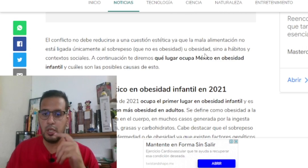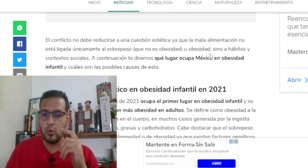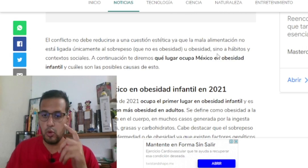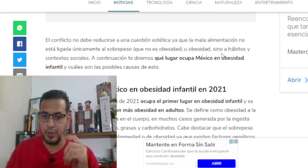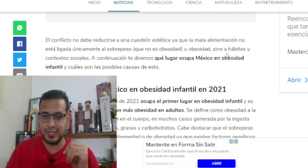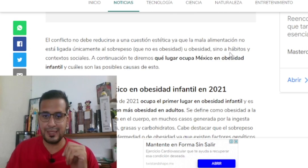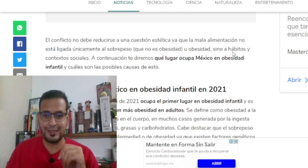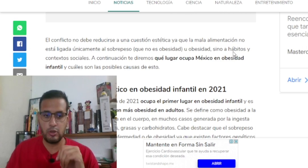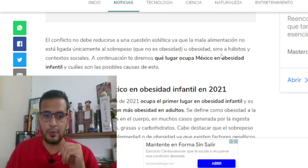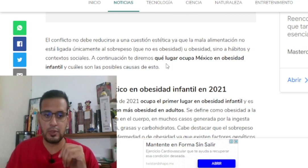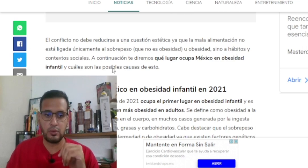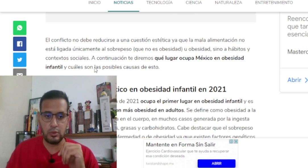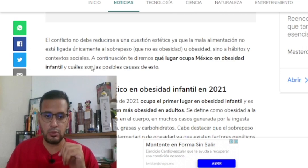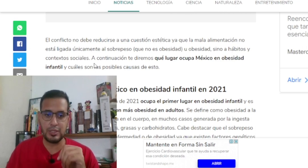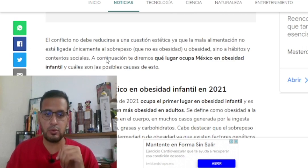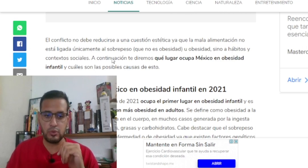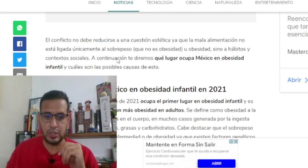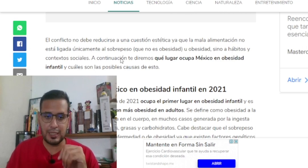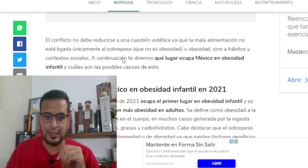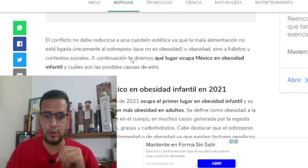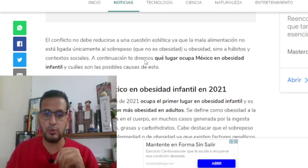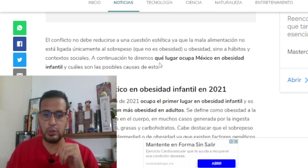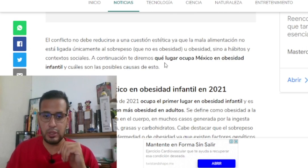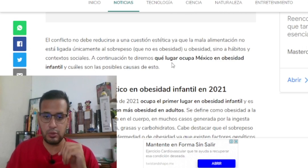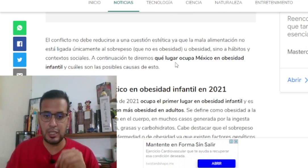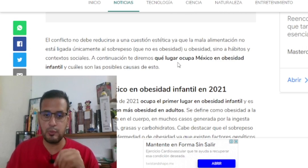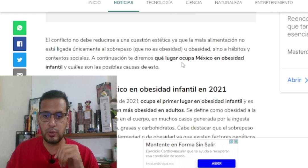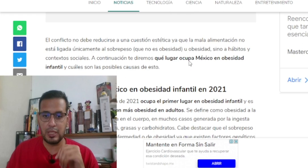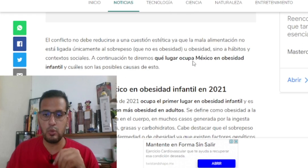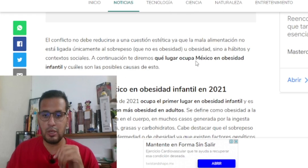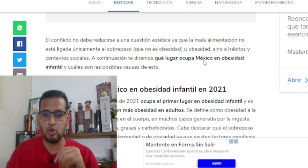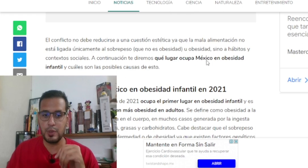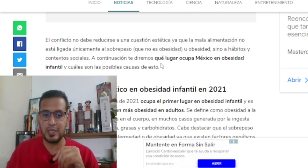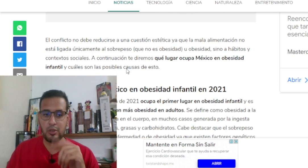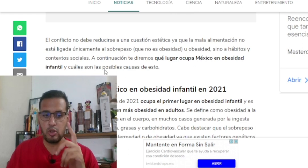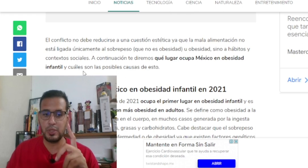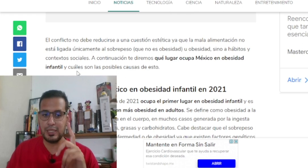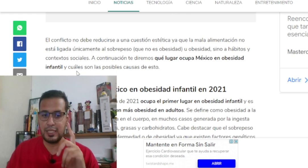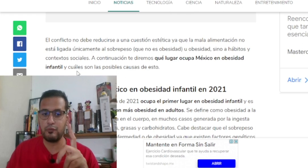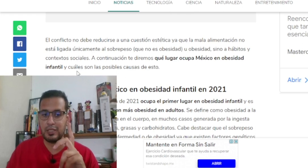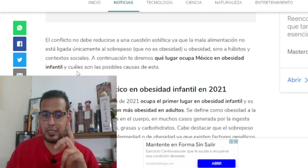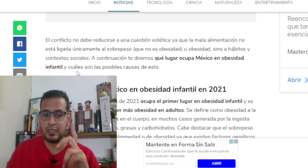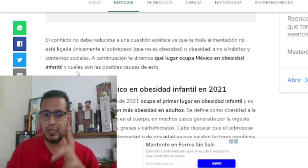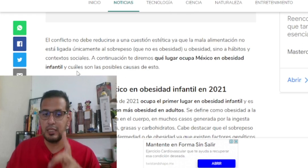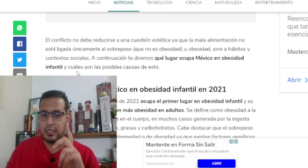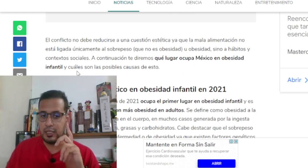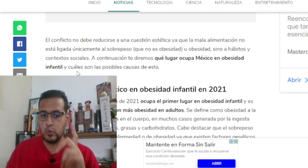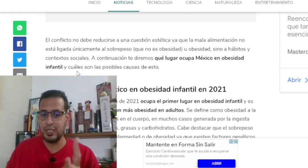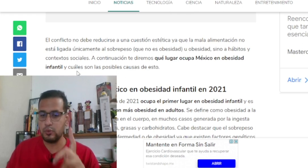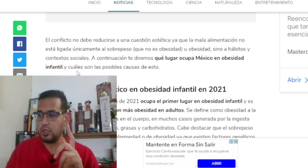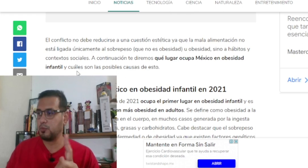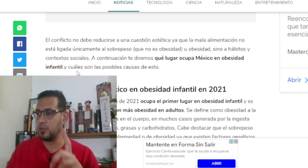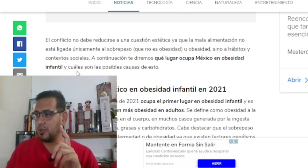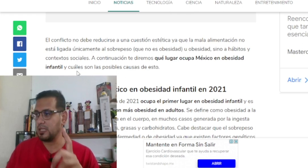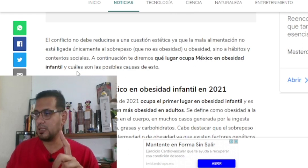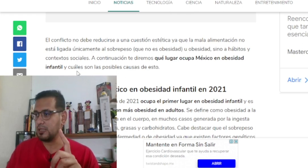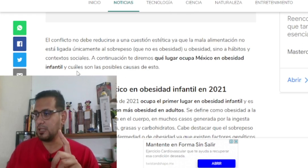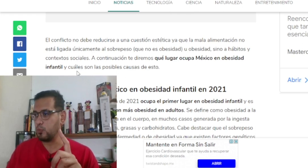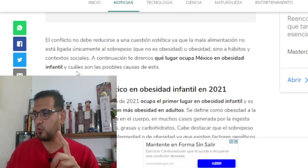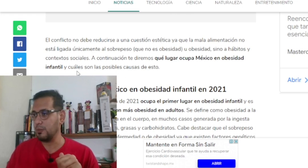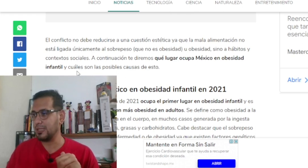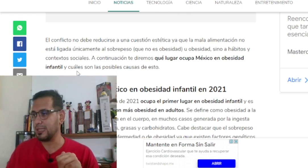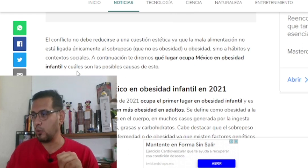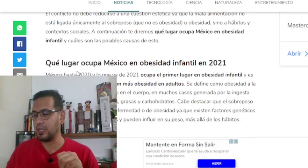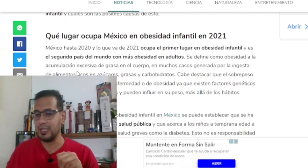sobrepeso u obesidad, sino a hábitos y contextos sociales. A continuación te daremos qué lugar ocupa México en obesidad infantil y cuáles son